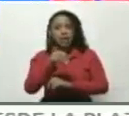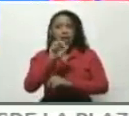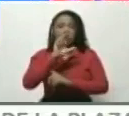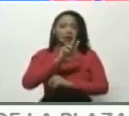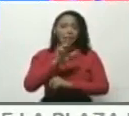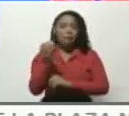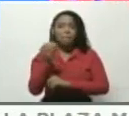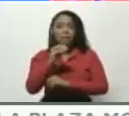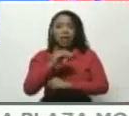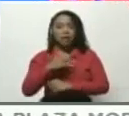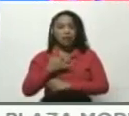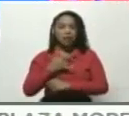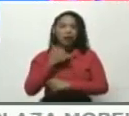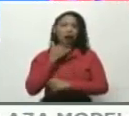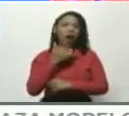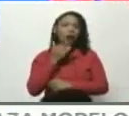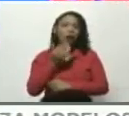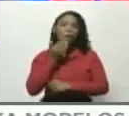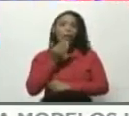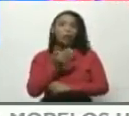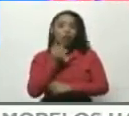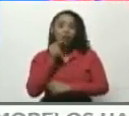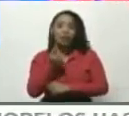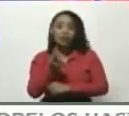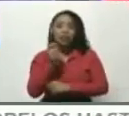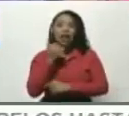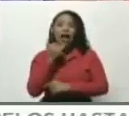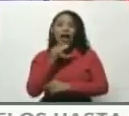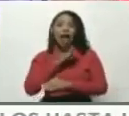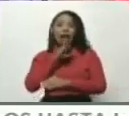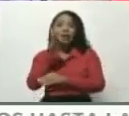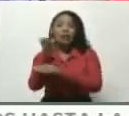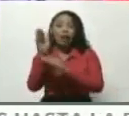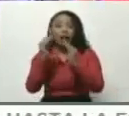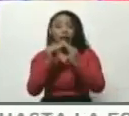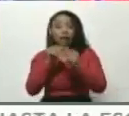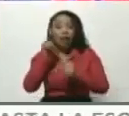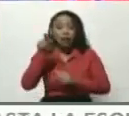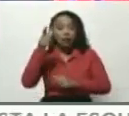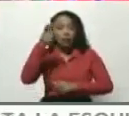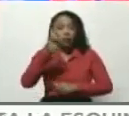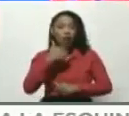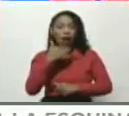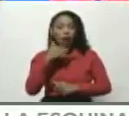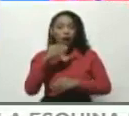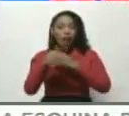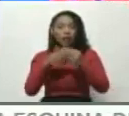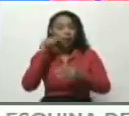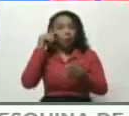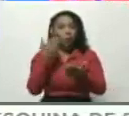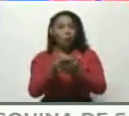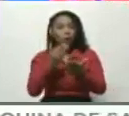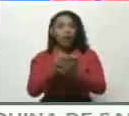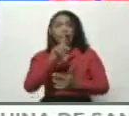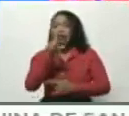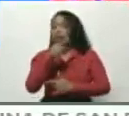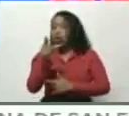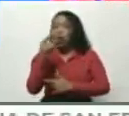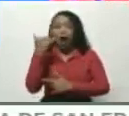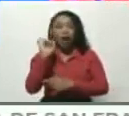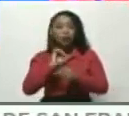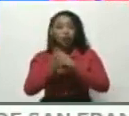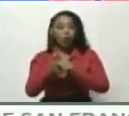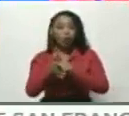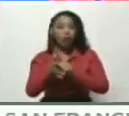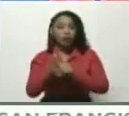tres o más síntomas nos permitía decir, hay que ir a la casa de esa persona, hacerle la prueba para determinar si tiene el COVID